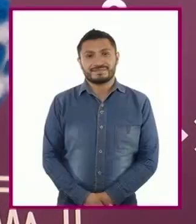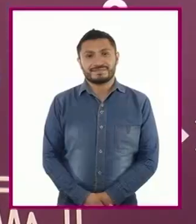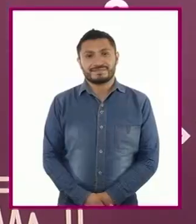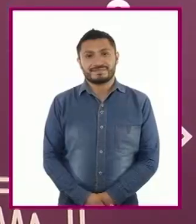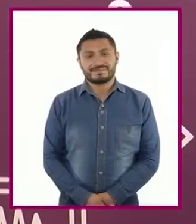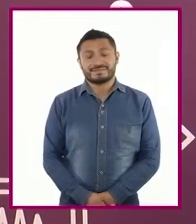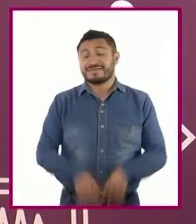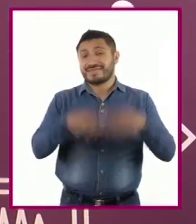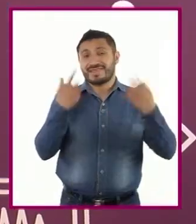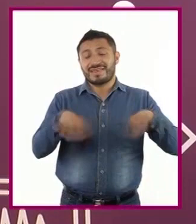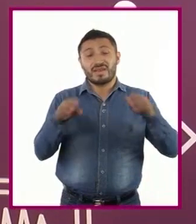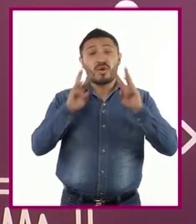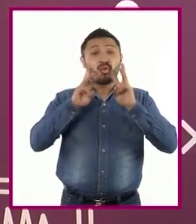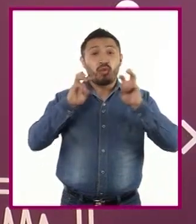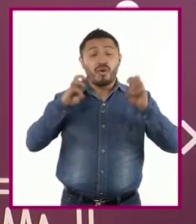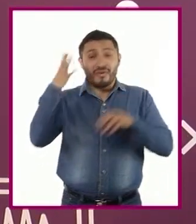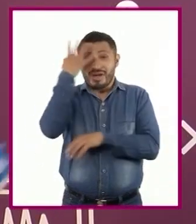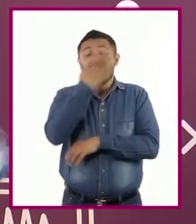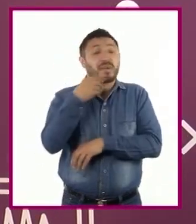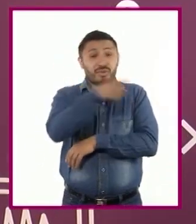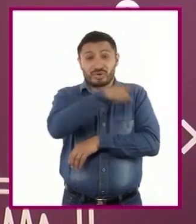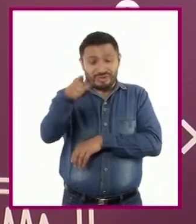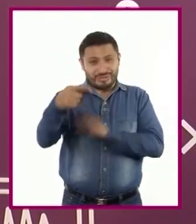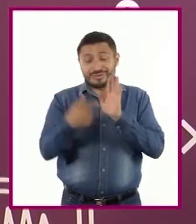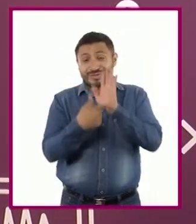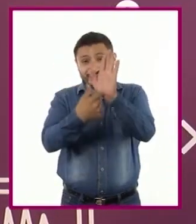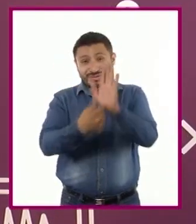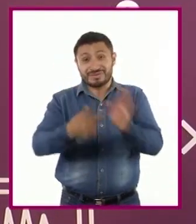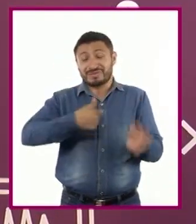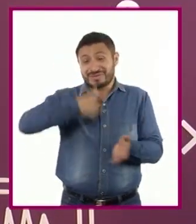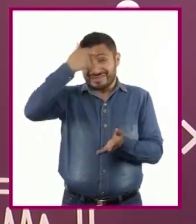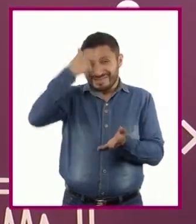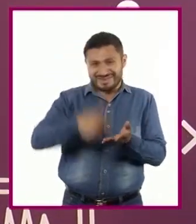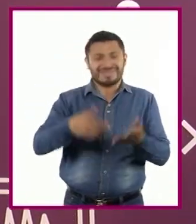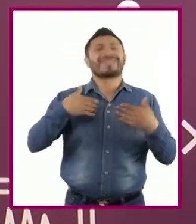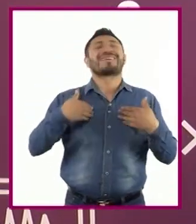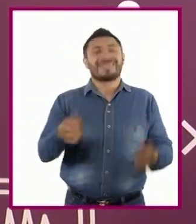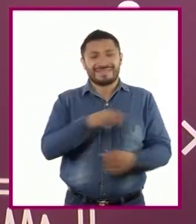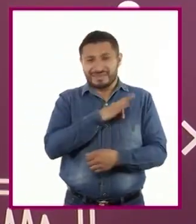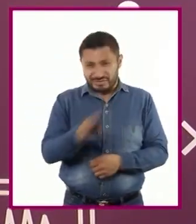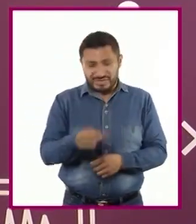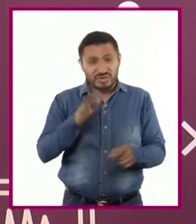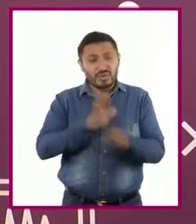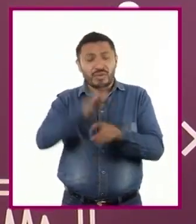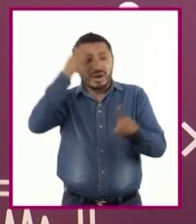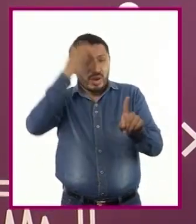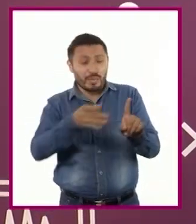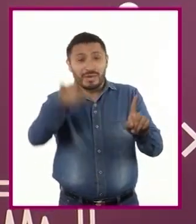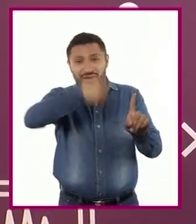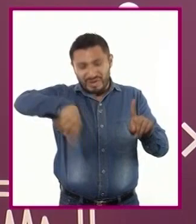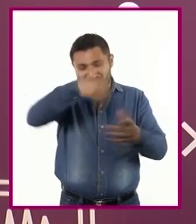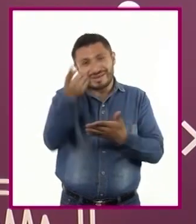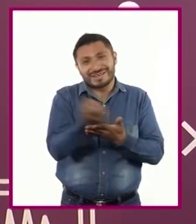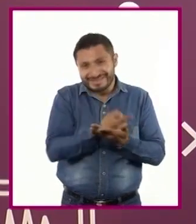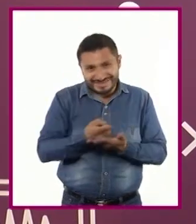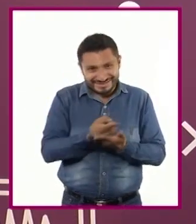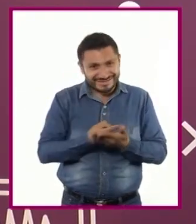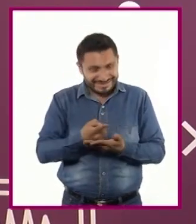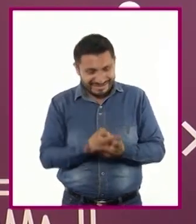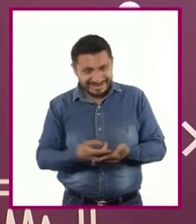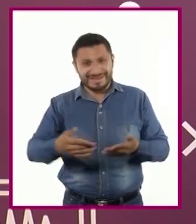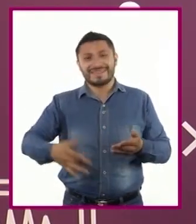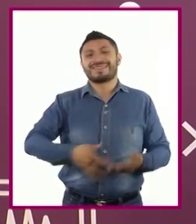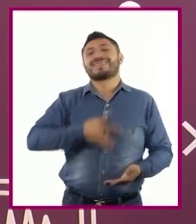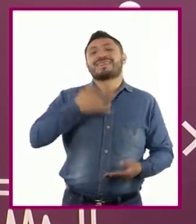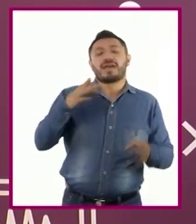Están increíbles sus trabajos. De hecho, creo que podemos entender la intención que le dieron a sus dibujos,